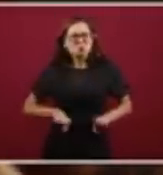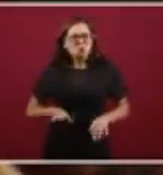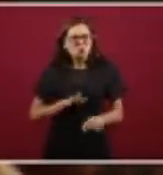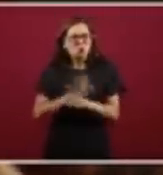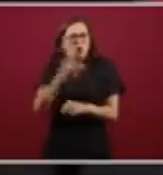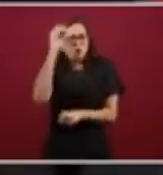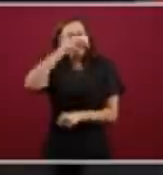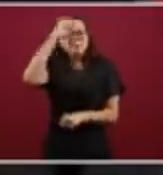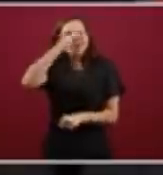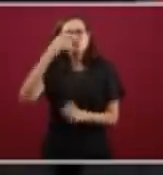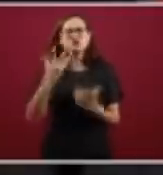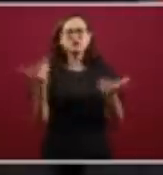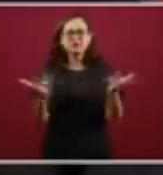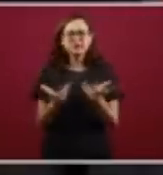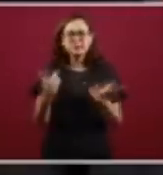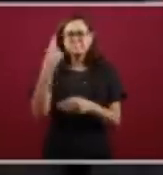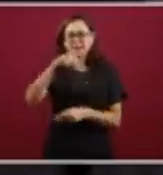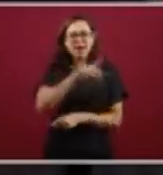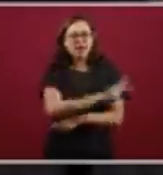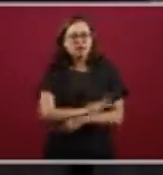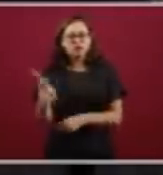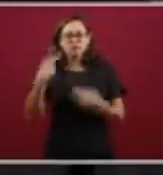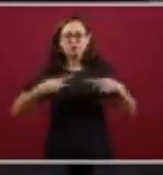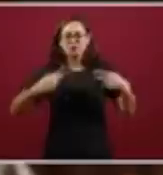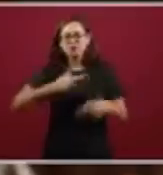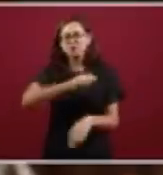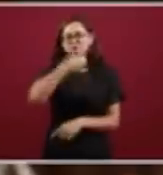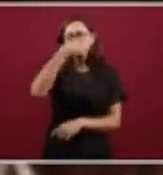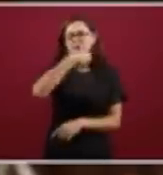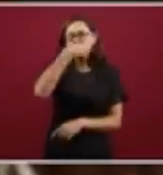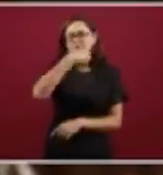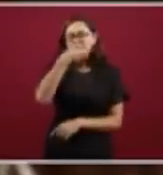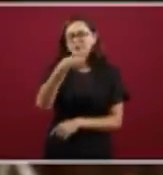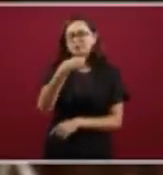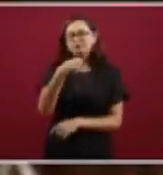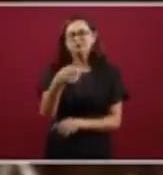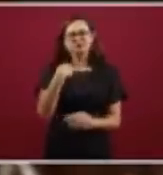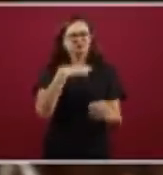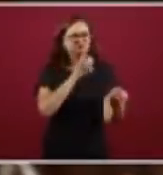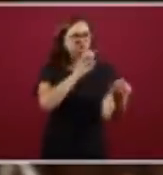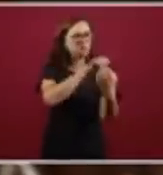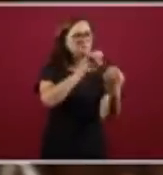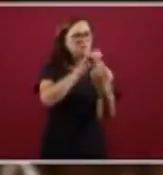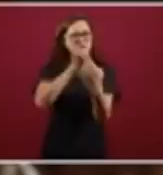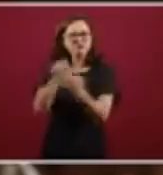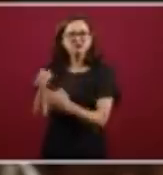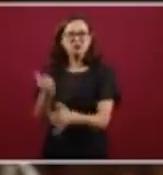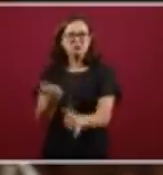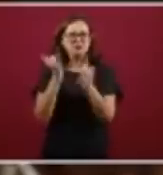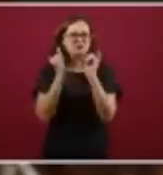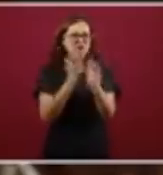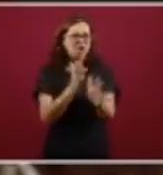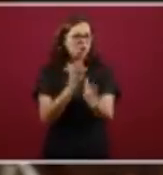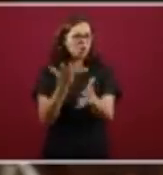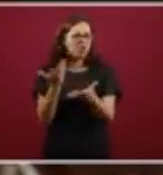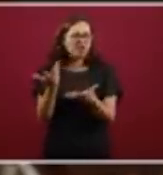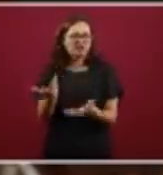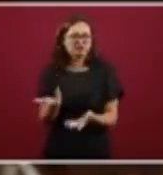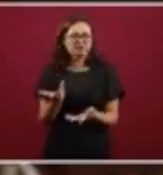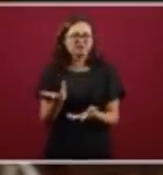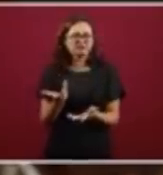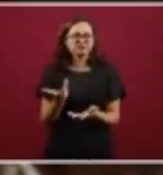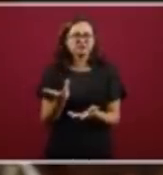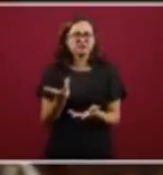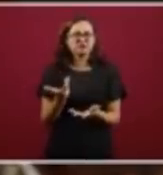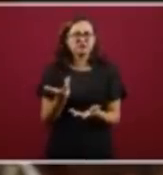en práctica para todos estos ancianos que están siendo engañados, defraudados, digamos con la